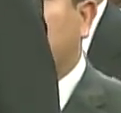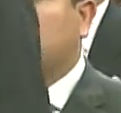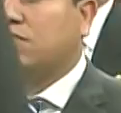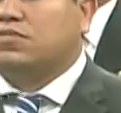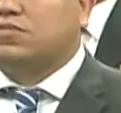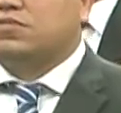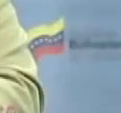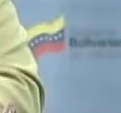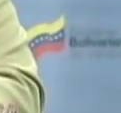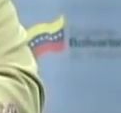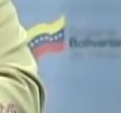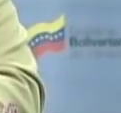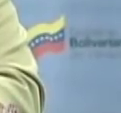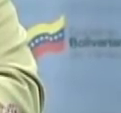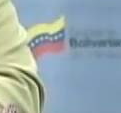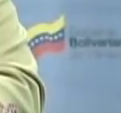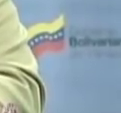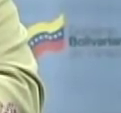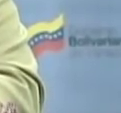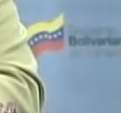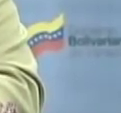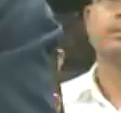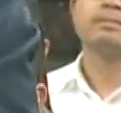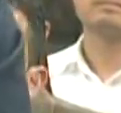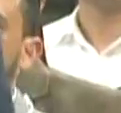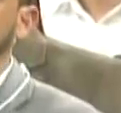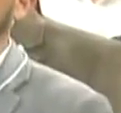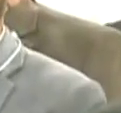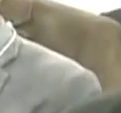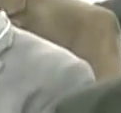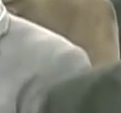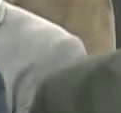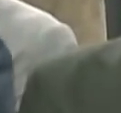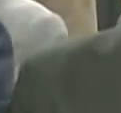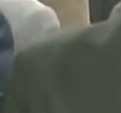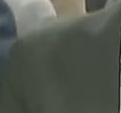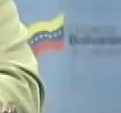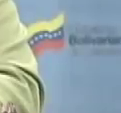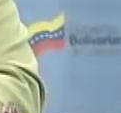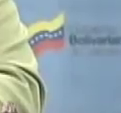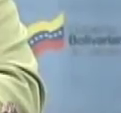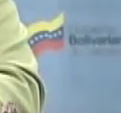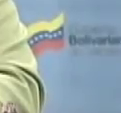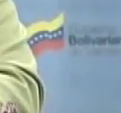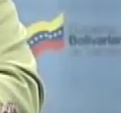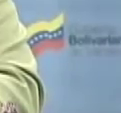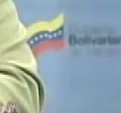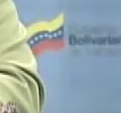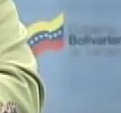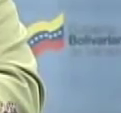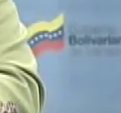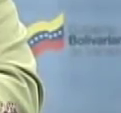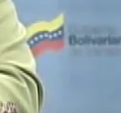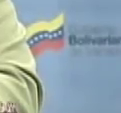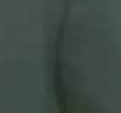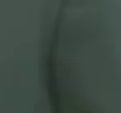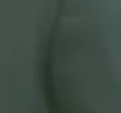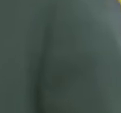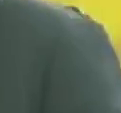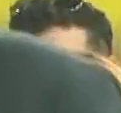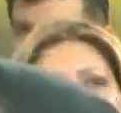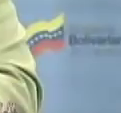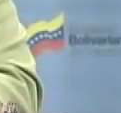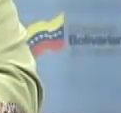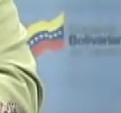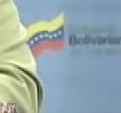al presidente del Banco Bicentenario, Miguel Ángel Pérez Abad, al ministro Salazar de Obras Públicas, al ministro